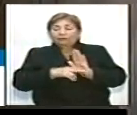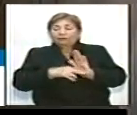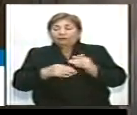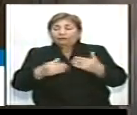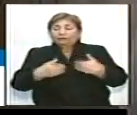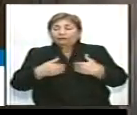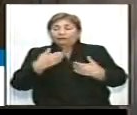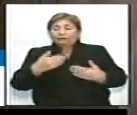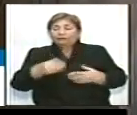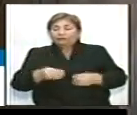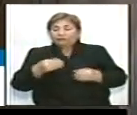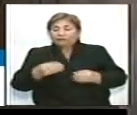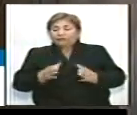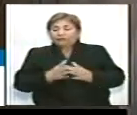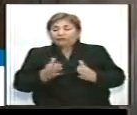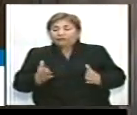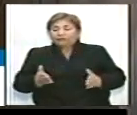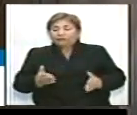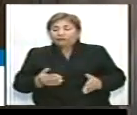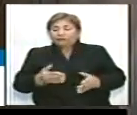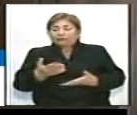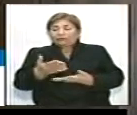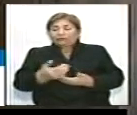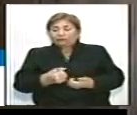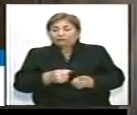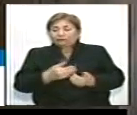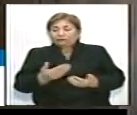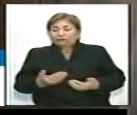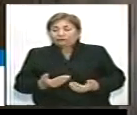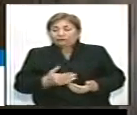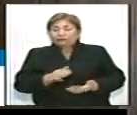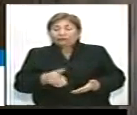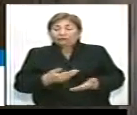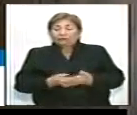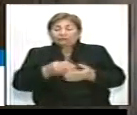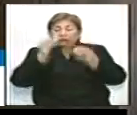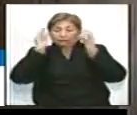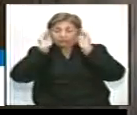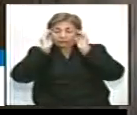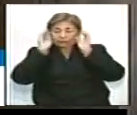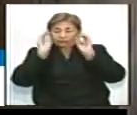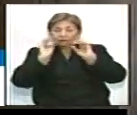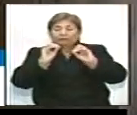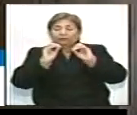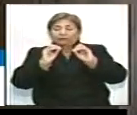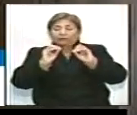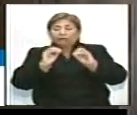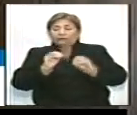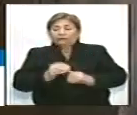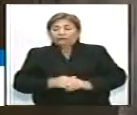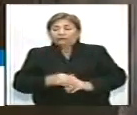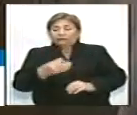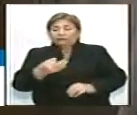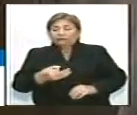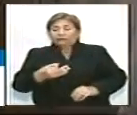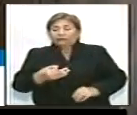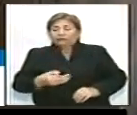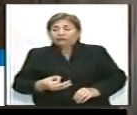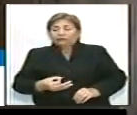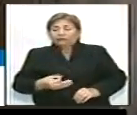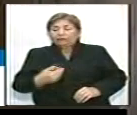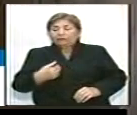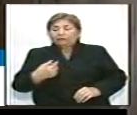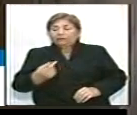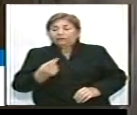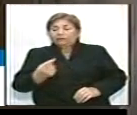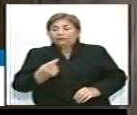una apertura total para poder recibir todas las opiniones que seguramente van a llegar no